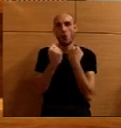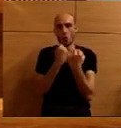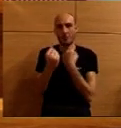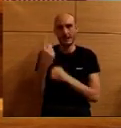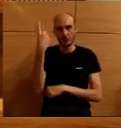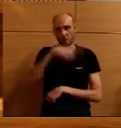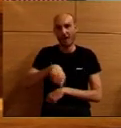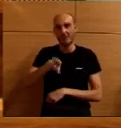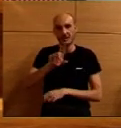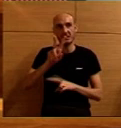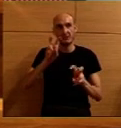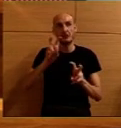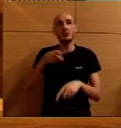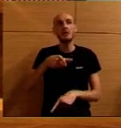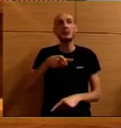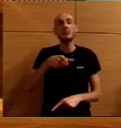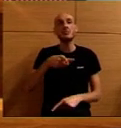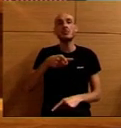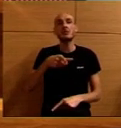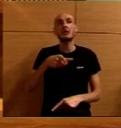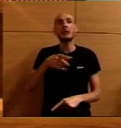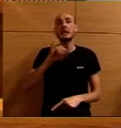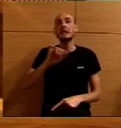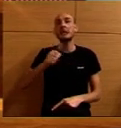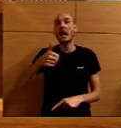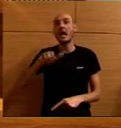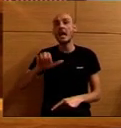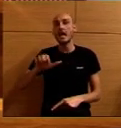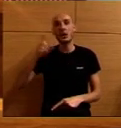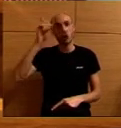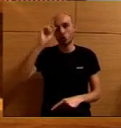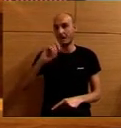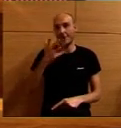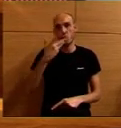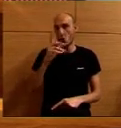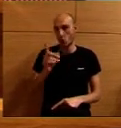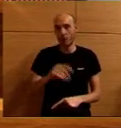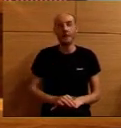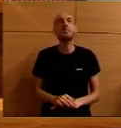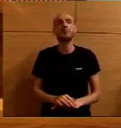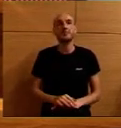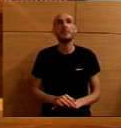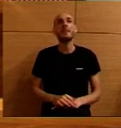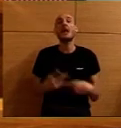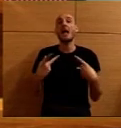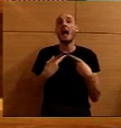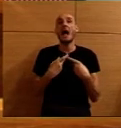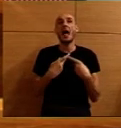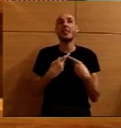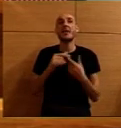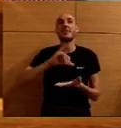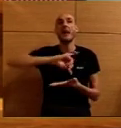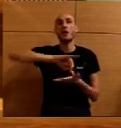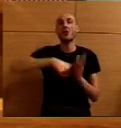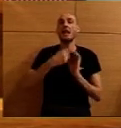del Gobierno de esta diputación que desconocían el contenido y alcance del mismo. La Ley de Haciendas Locales dice: el impuesto